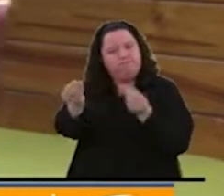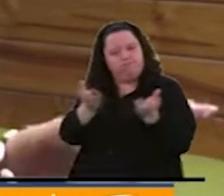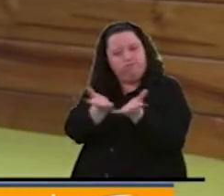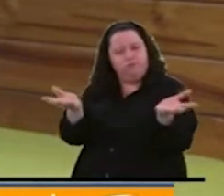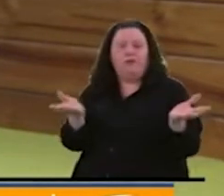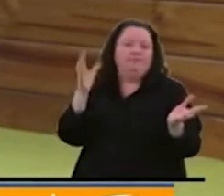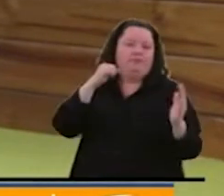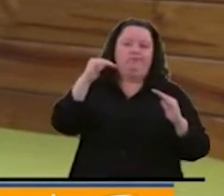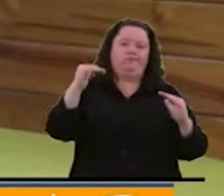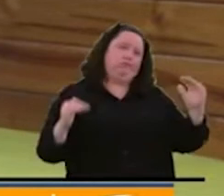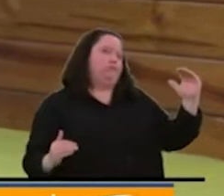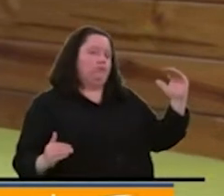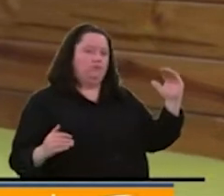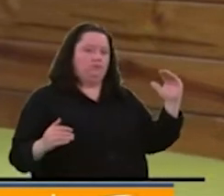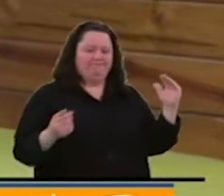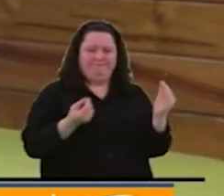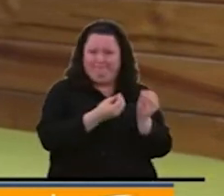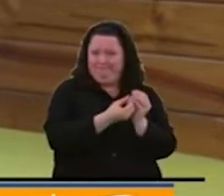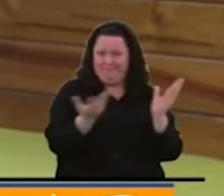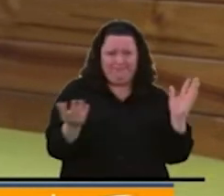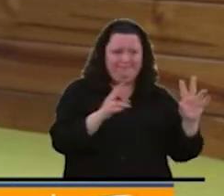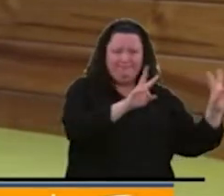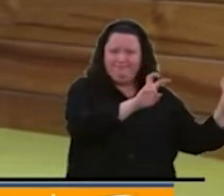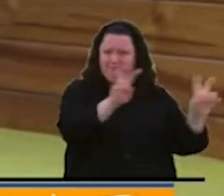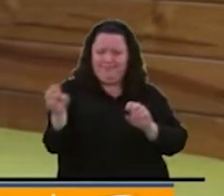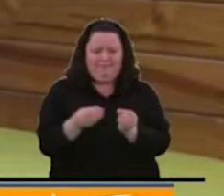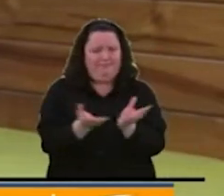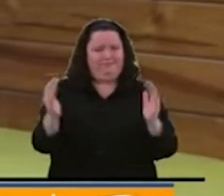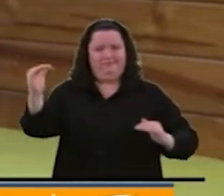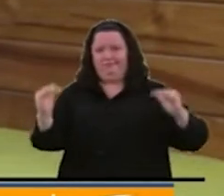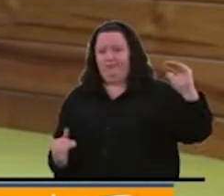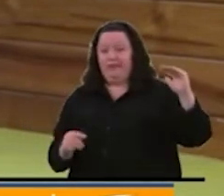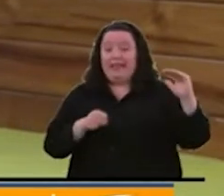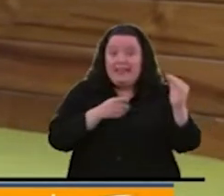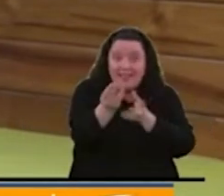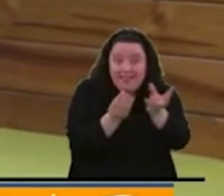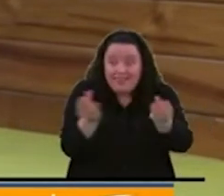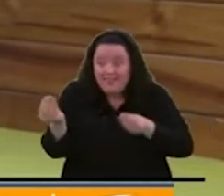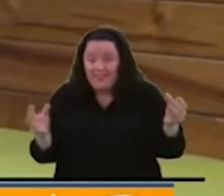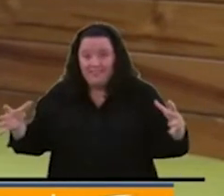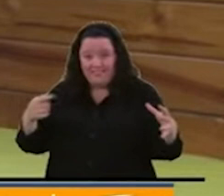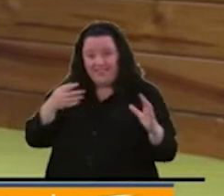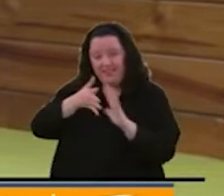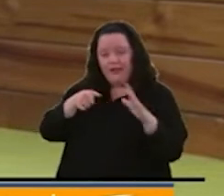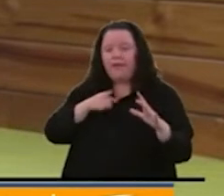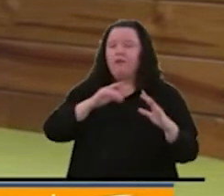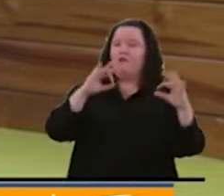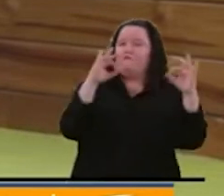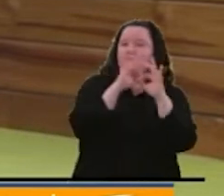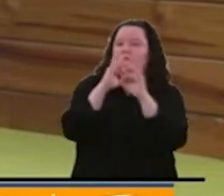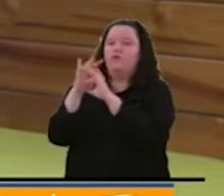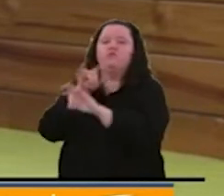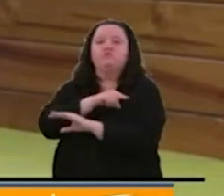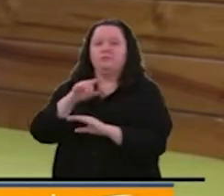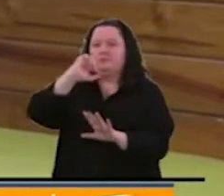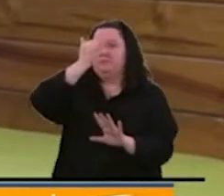hay una desigualdad en muchos factores, pero que estas digamos son unos enfoques,